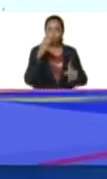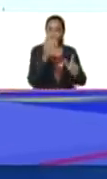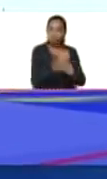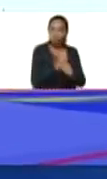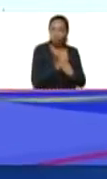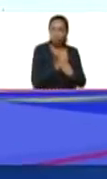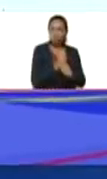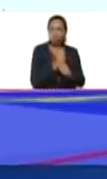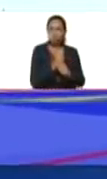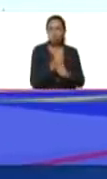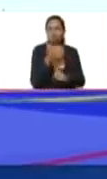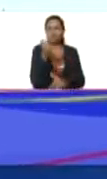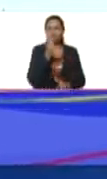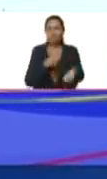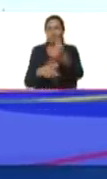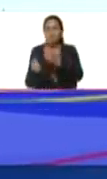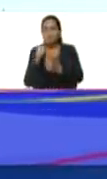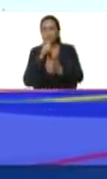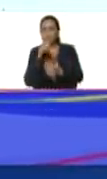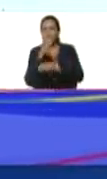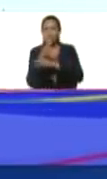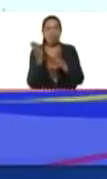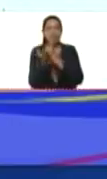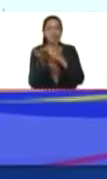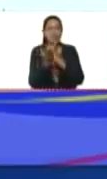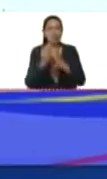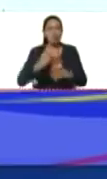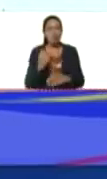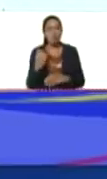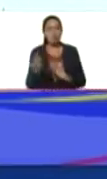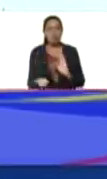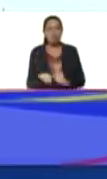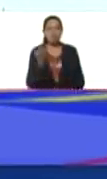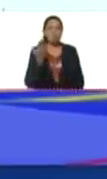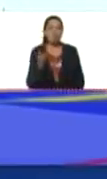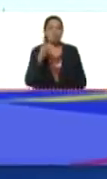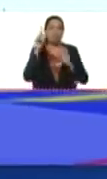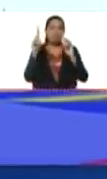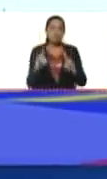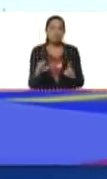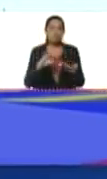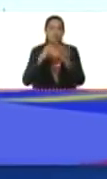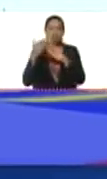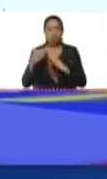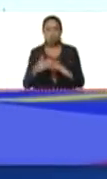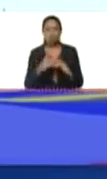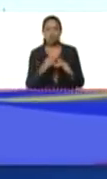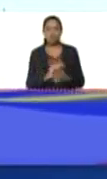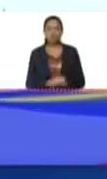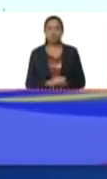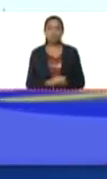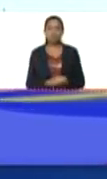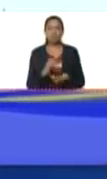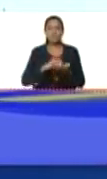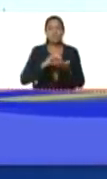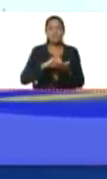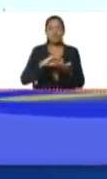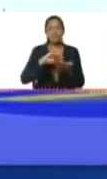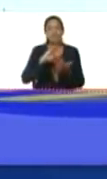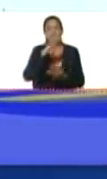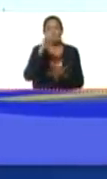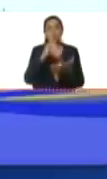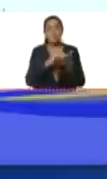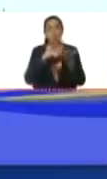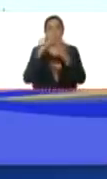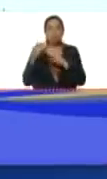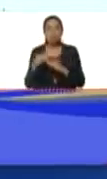la preselección de quienes van a estudiar en la policía es una decisión de la comunidad. Si en Miranda hay 4.000 comunidades, cada comunidad